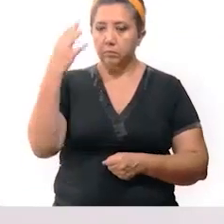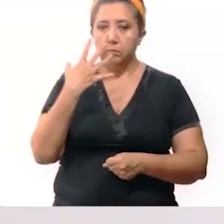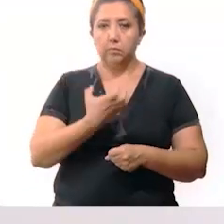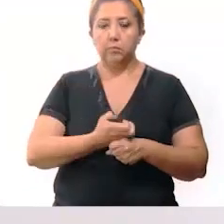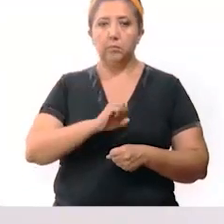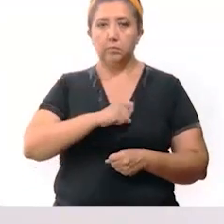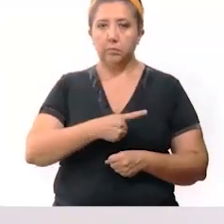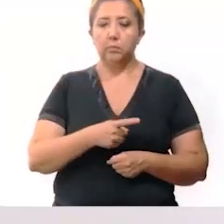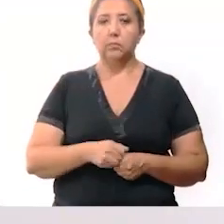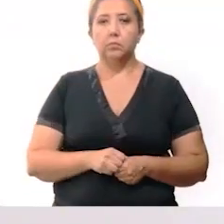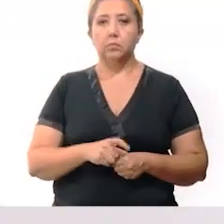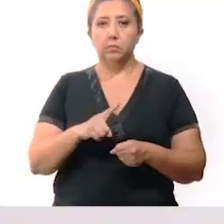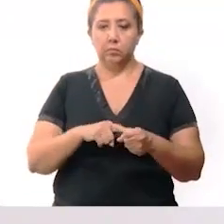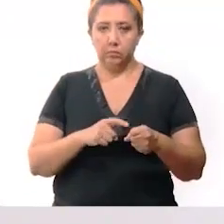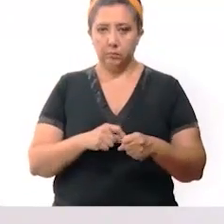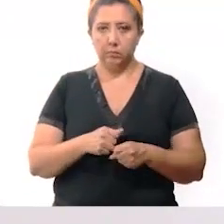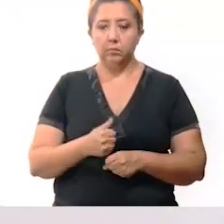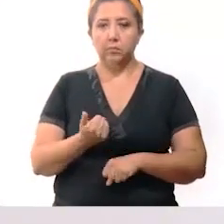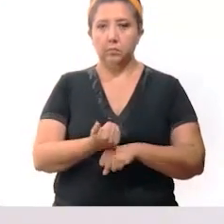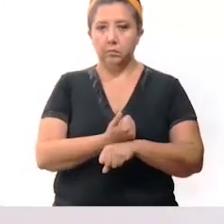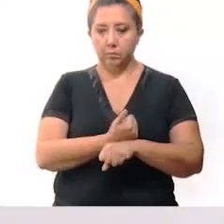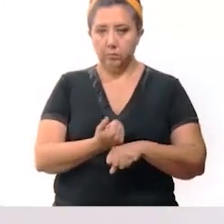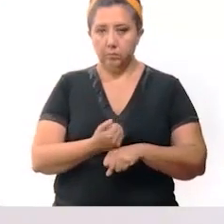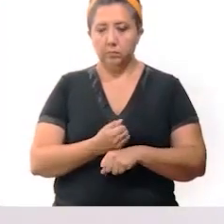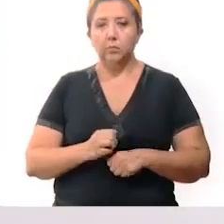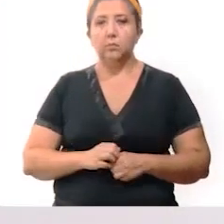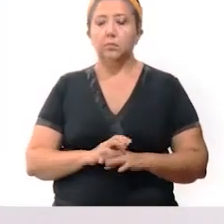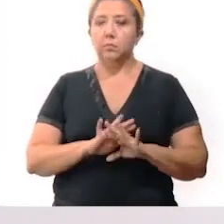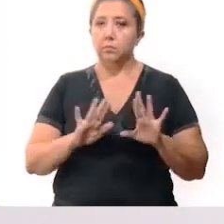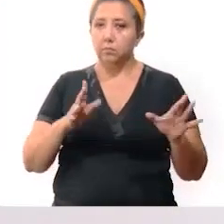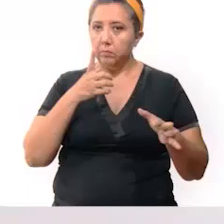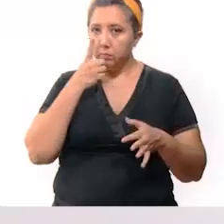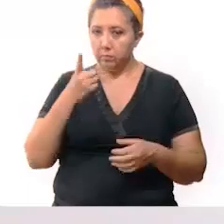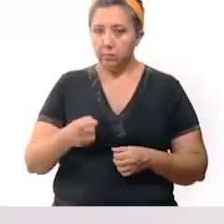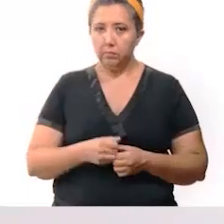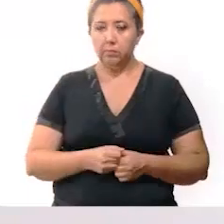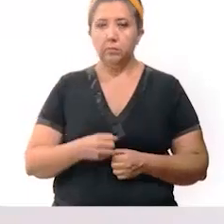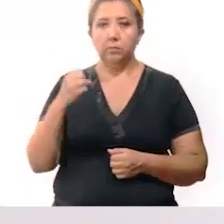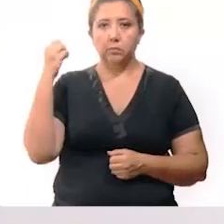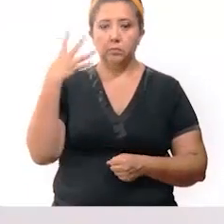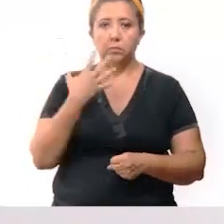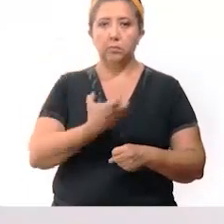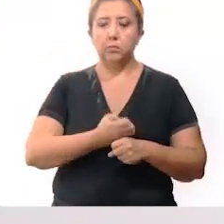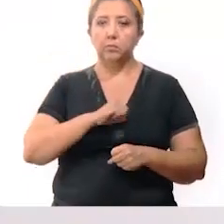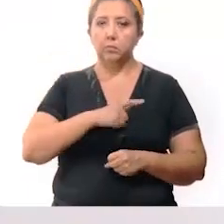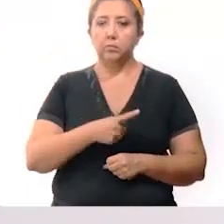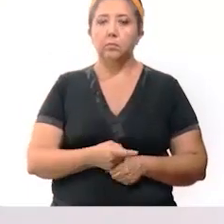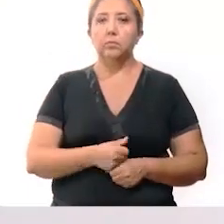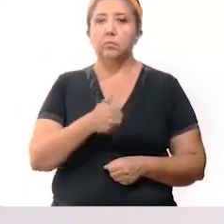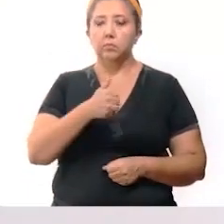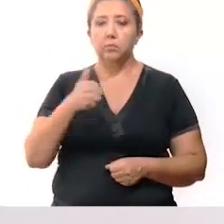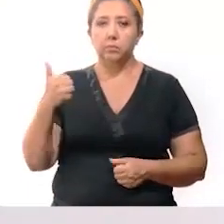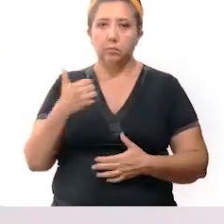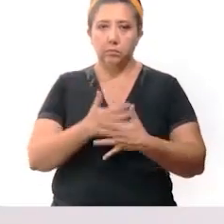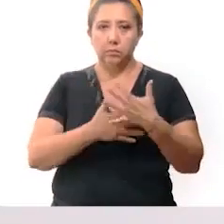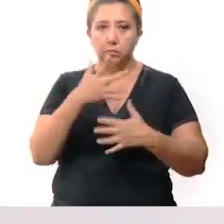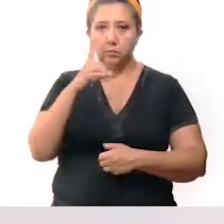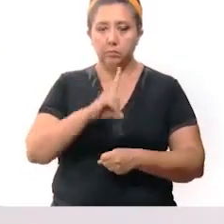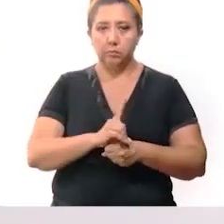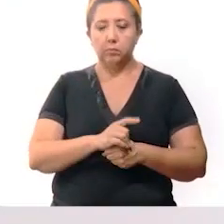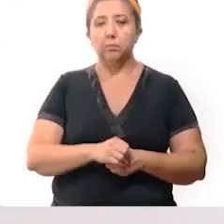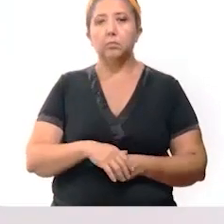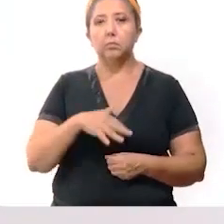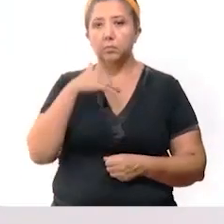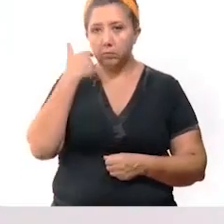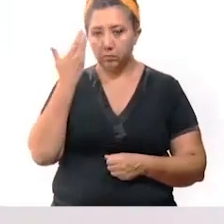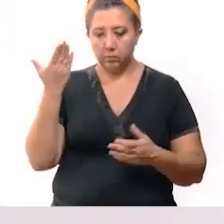del Semáforo Estatal de Salud marcan color amarillo. Como se ha informado, el Semáforo Estatal de Salud se va a dar a conocer cada 15